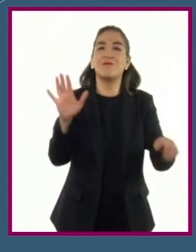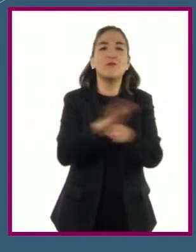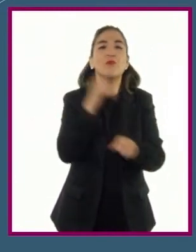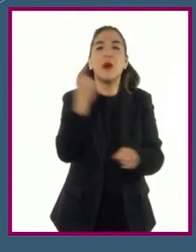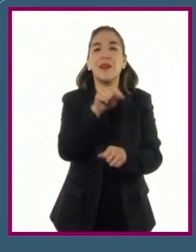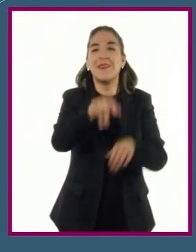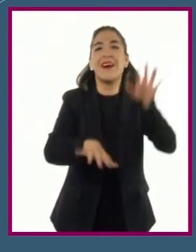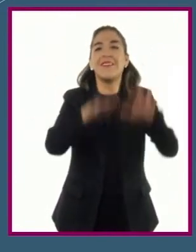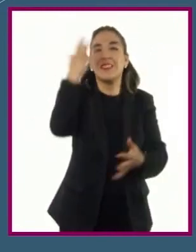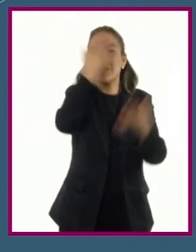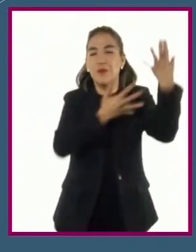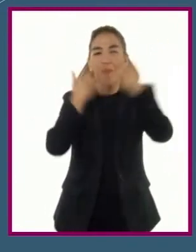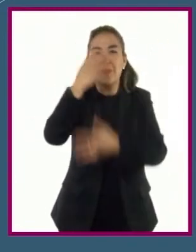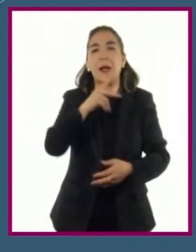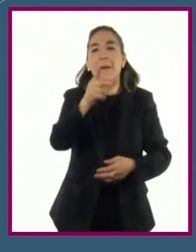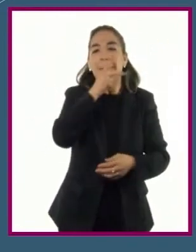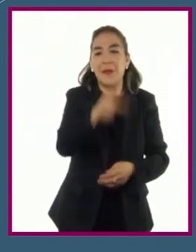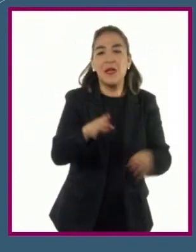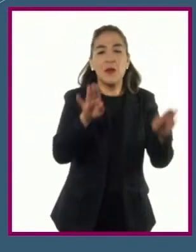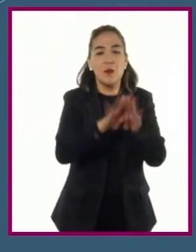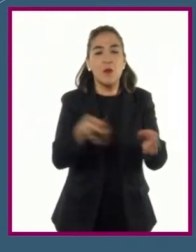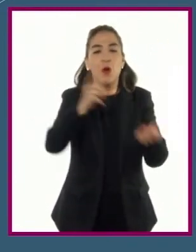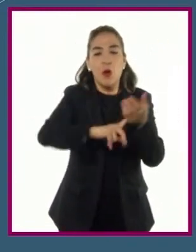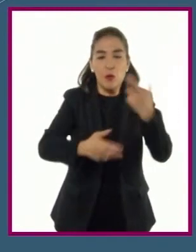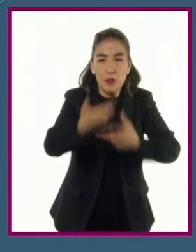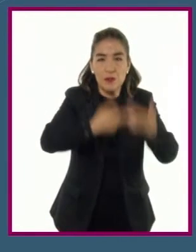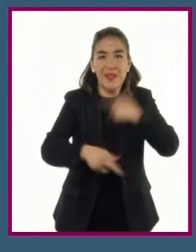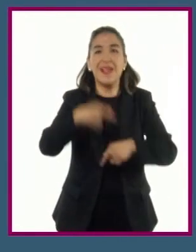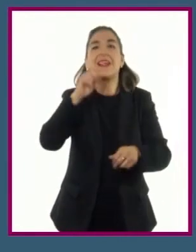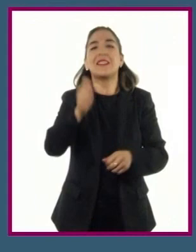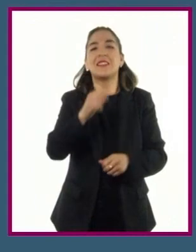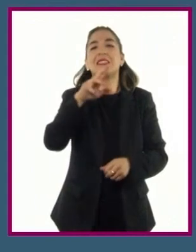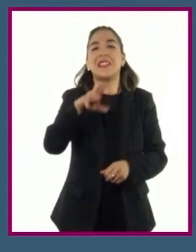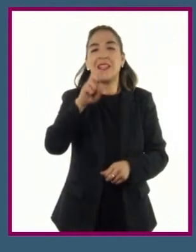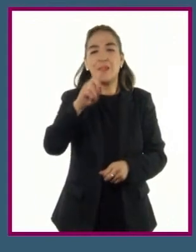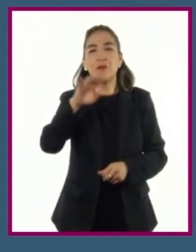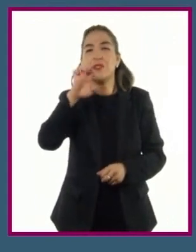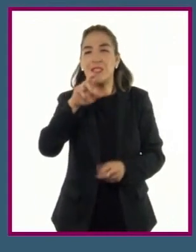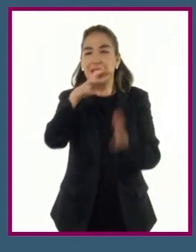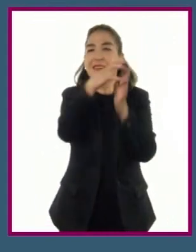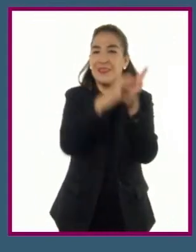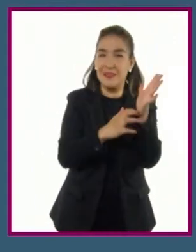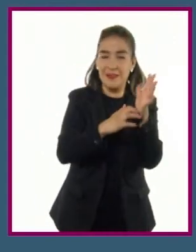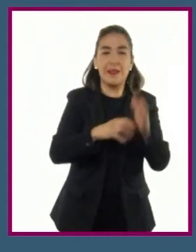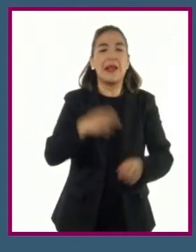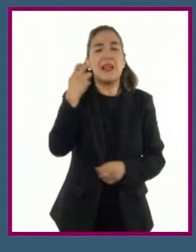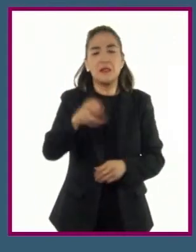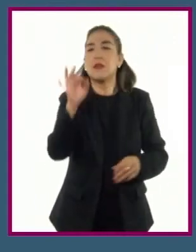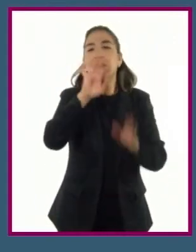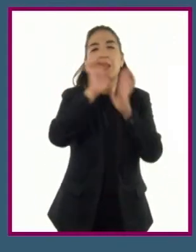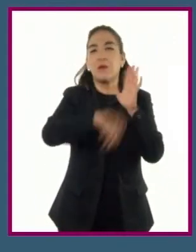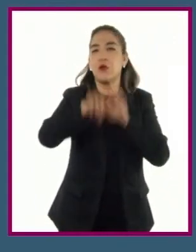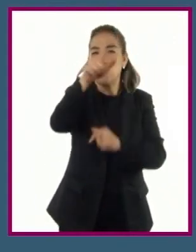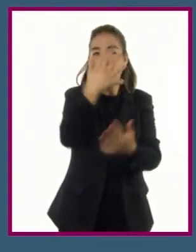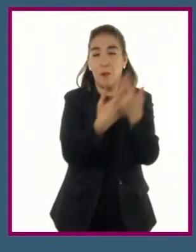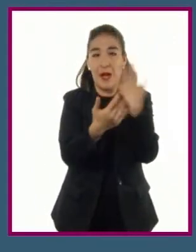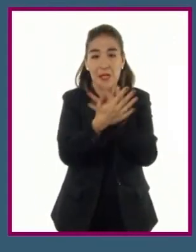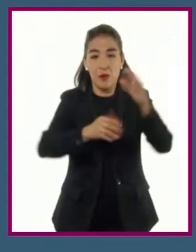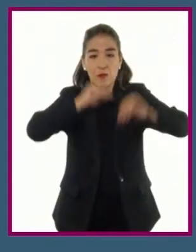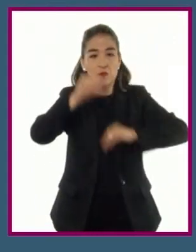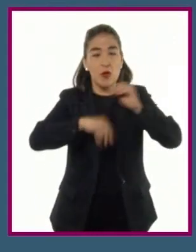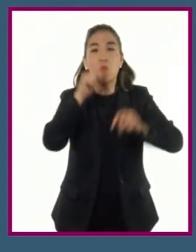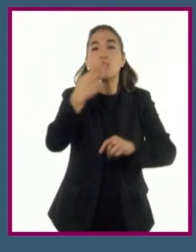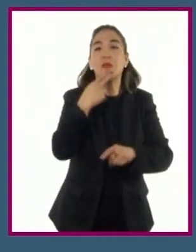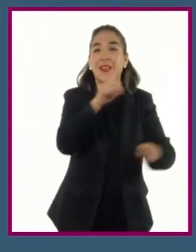ocasiones se confunden los términos reutilizar, reducir y reciclar. Por ejemplo, si deciden hacer una manualidad en la que